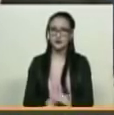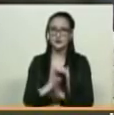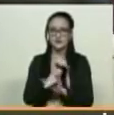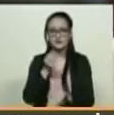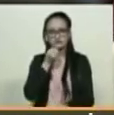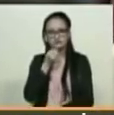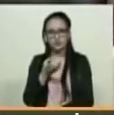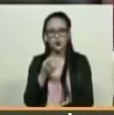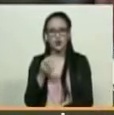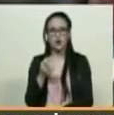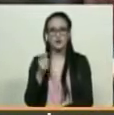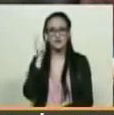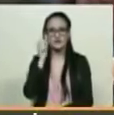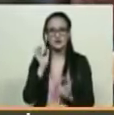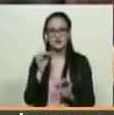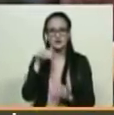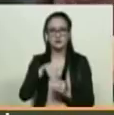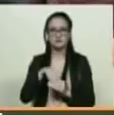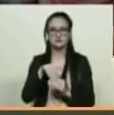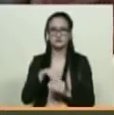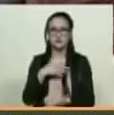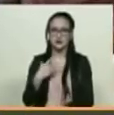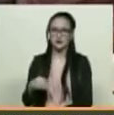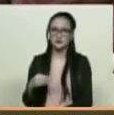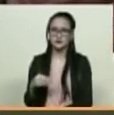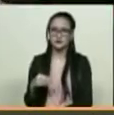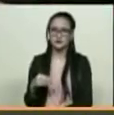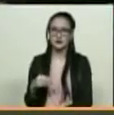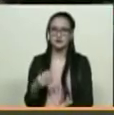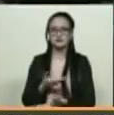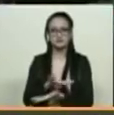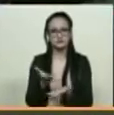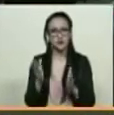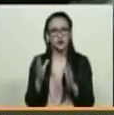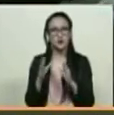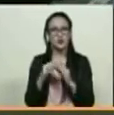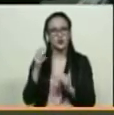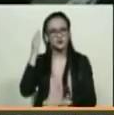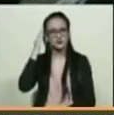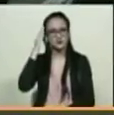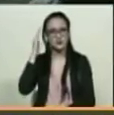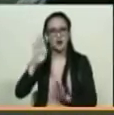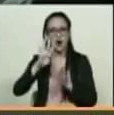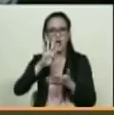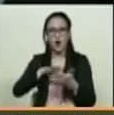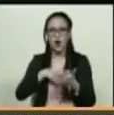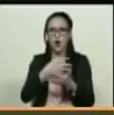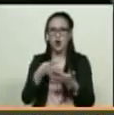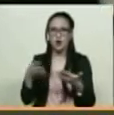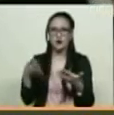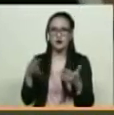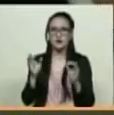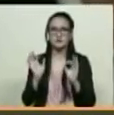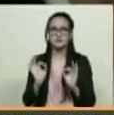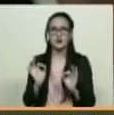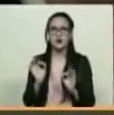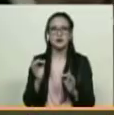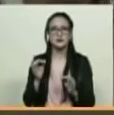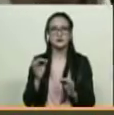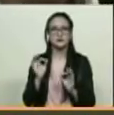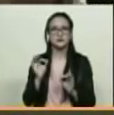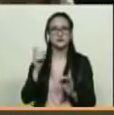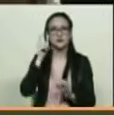de la elección presidencial, se procedió a dar conocimiento público del cronograma por el cual se regirá esta elección.